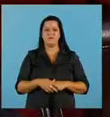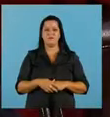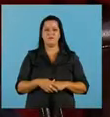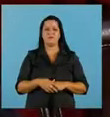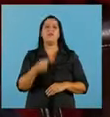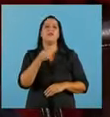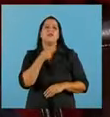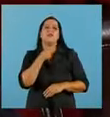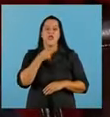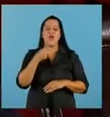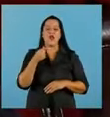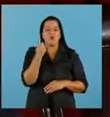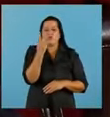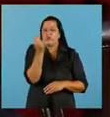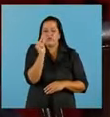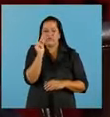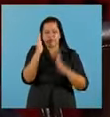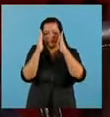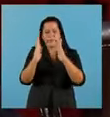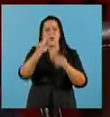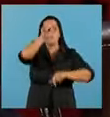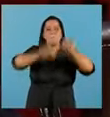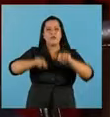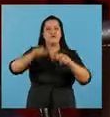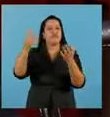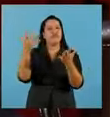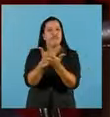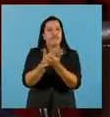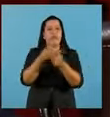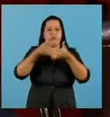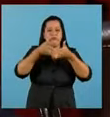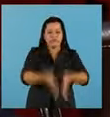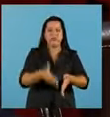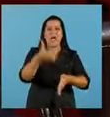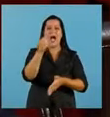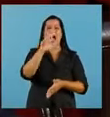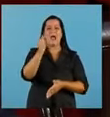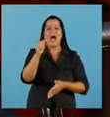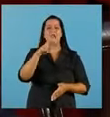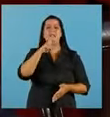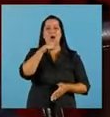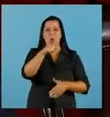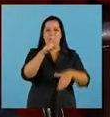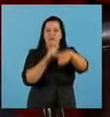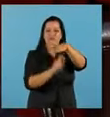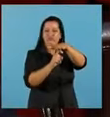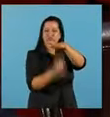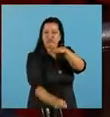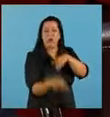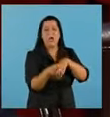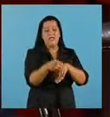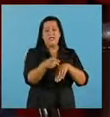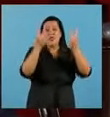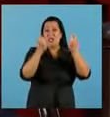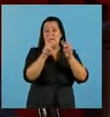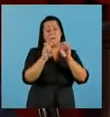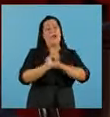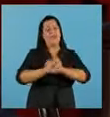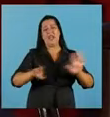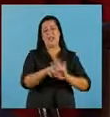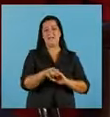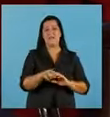Quiero dedicar un instante a las víctimas del hundimiento del submarino Ara San Juan. Ha sido un hecho traumático que